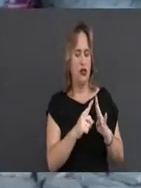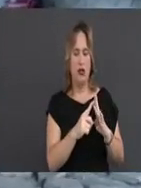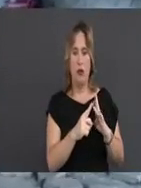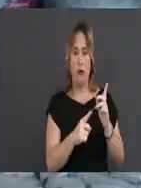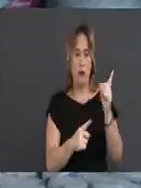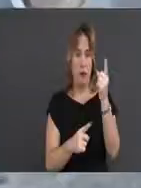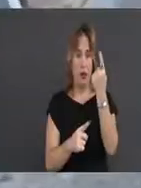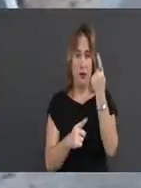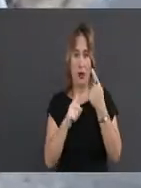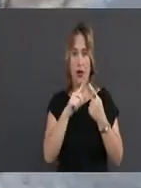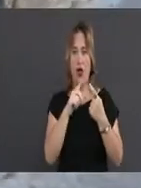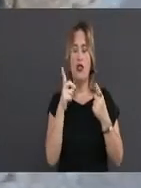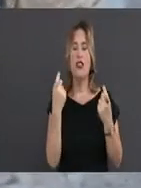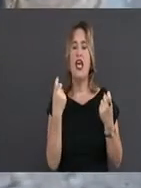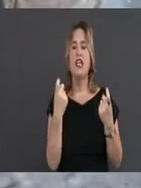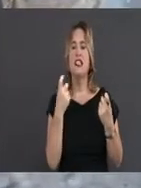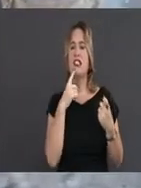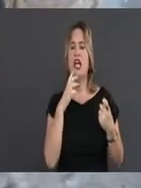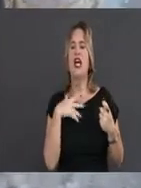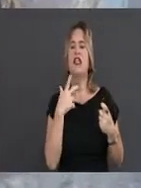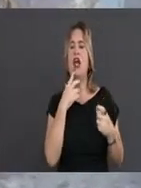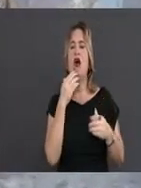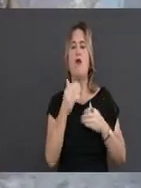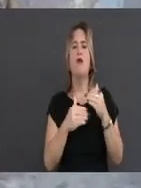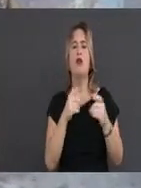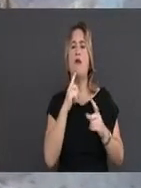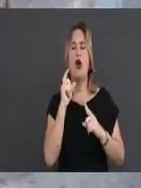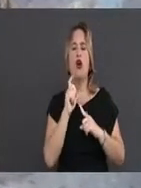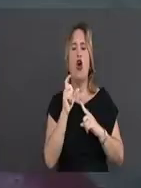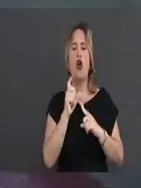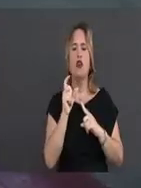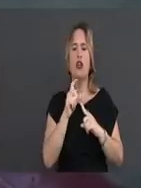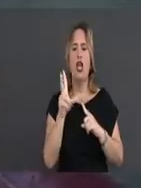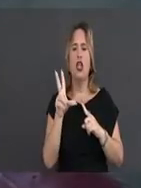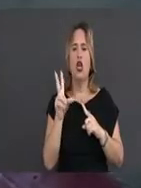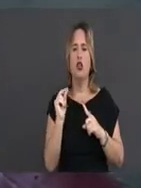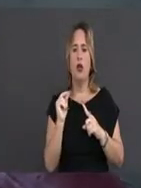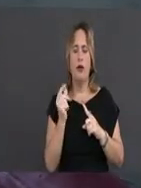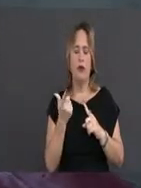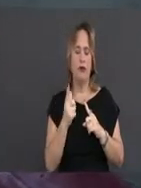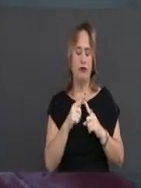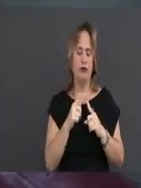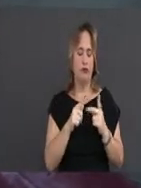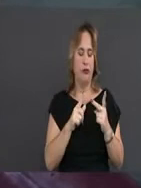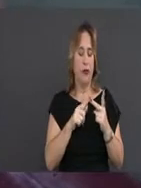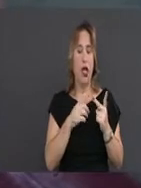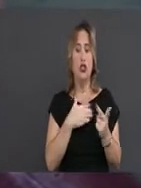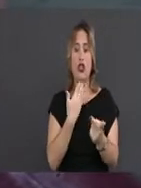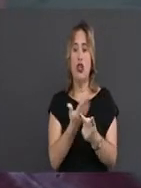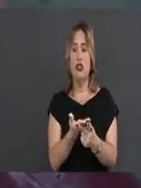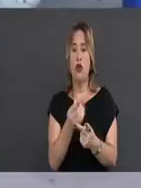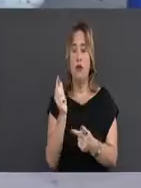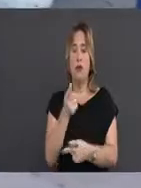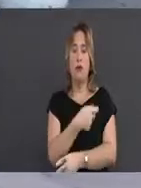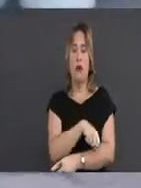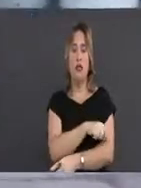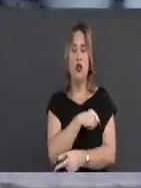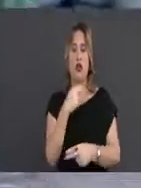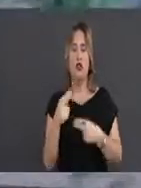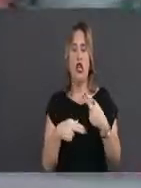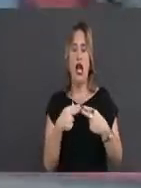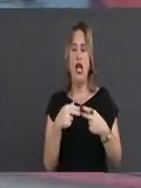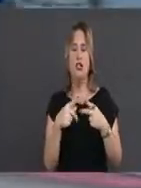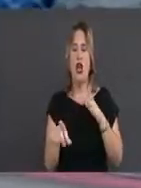primero la necesidad de implementar un proceso de contratación a nuevos clientes, la solicitud de la población de que se haga un proceso